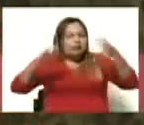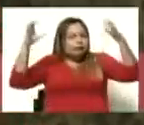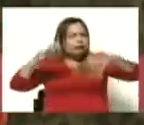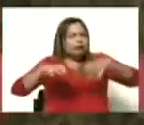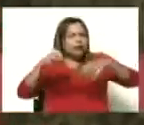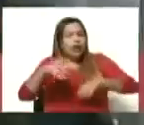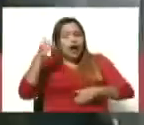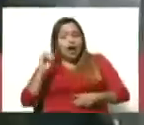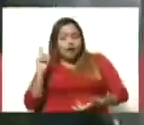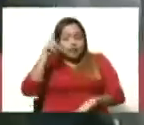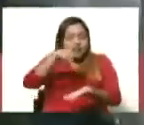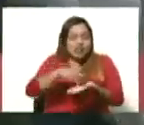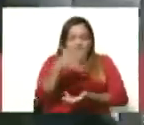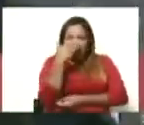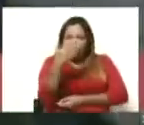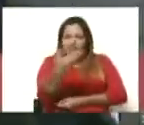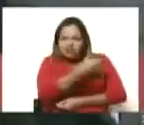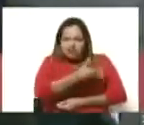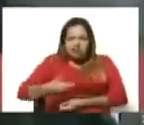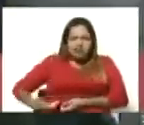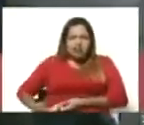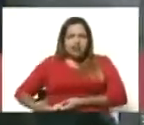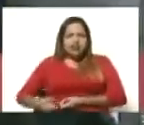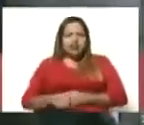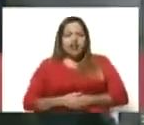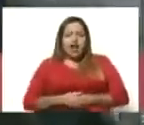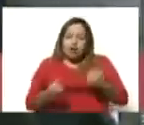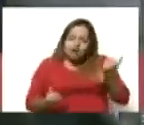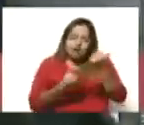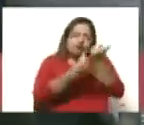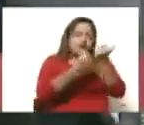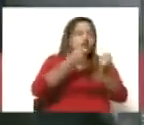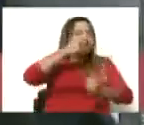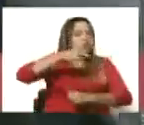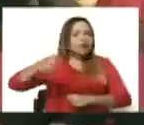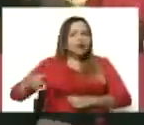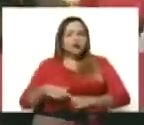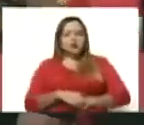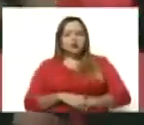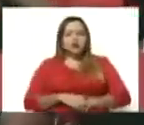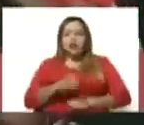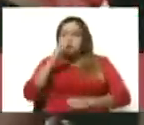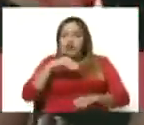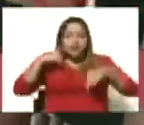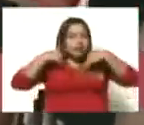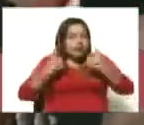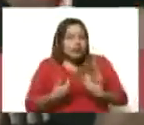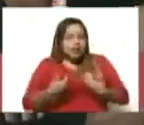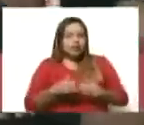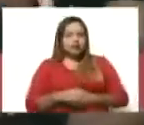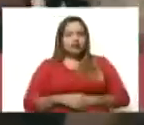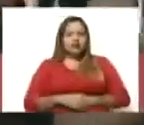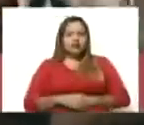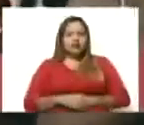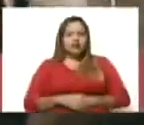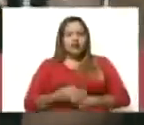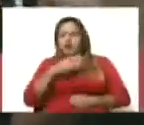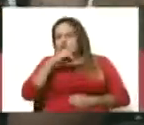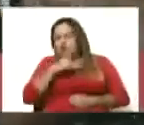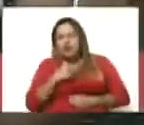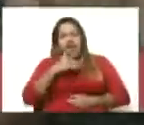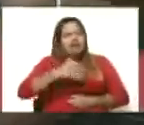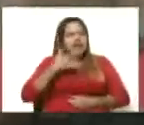un presidente obrero al frente, apoyando a nuestro pueblo, y no ha descansado, no nos hemos sentido